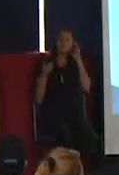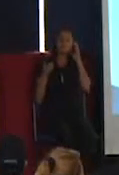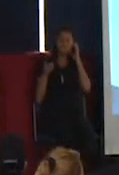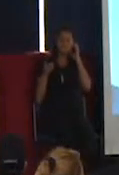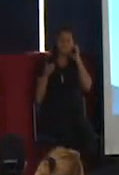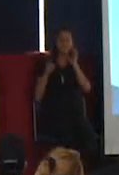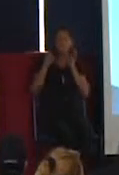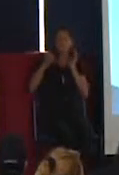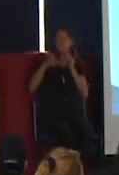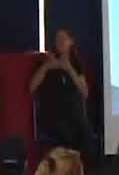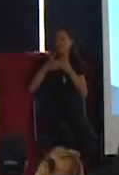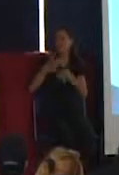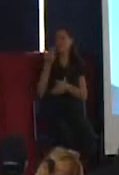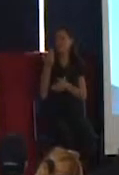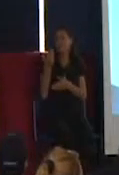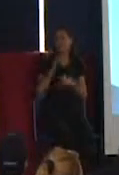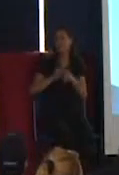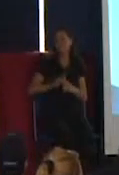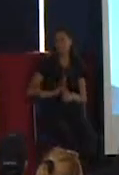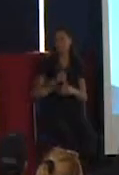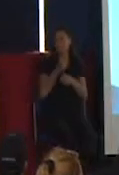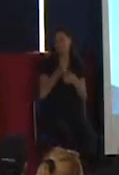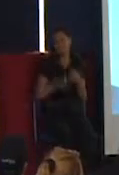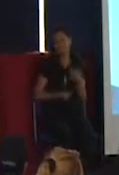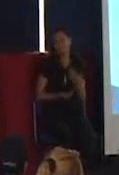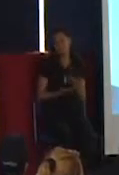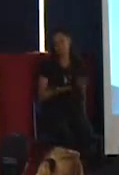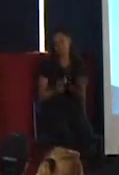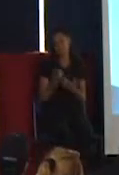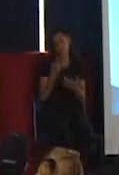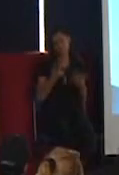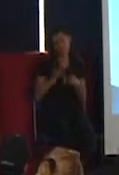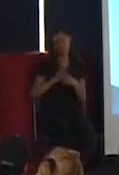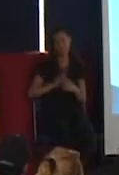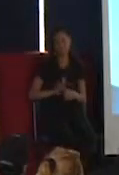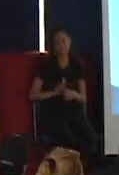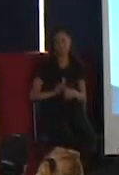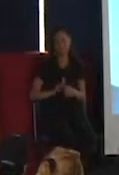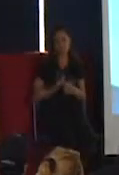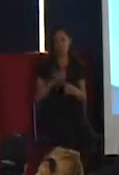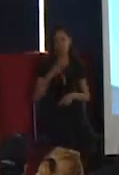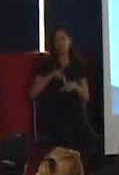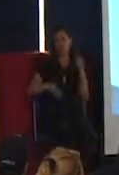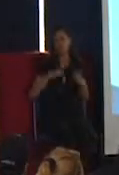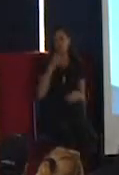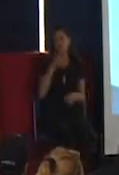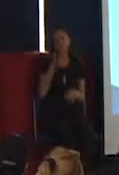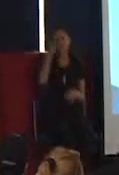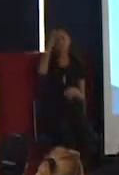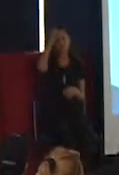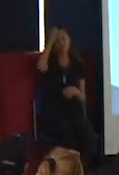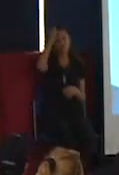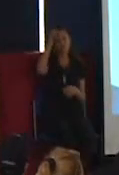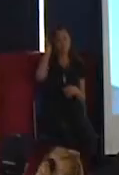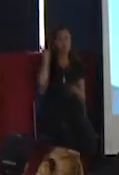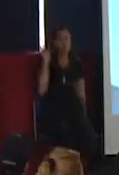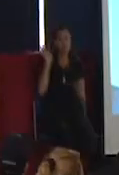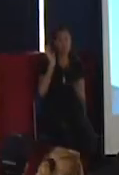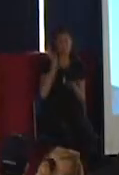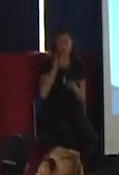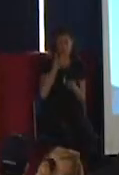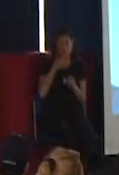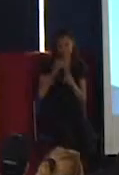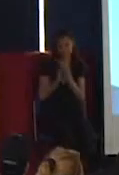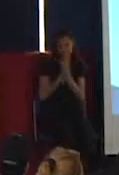tendría que empezar a implementar cada una de estas cosas, ¿sí? No podemos decirlo que en este momento no se presenten situaciones